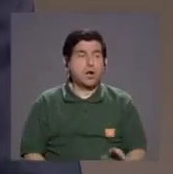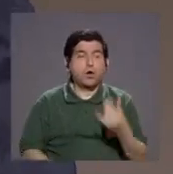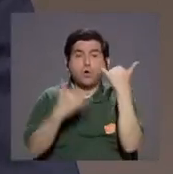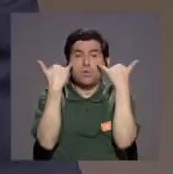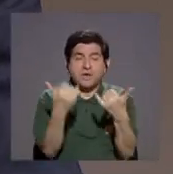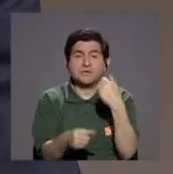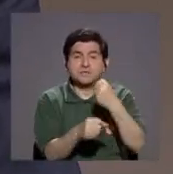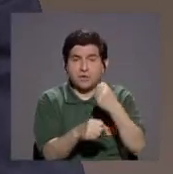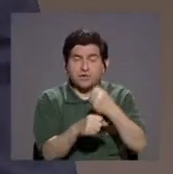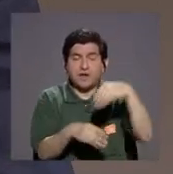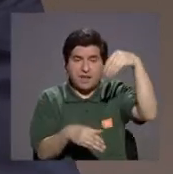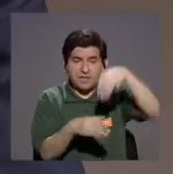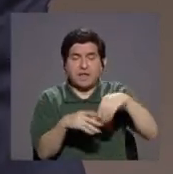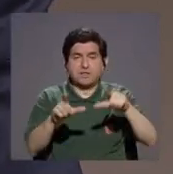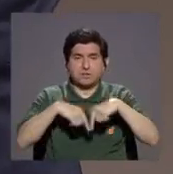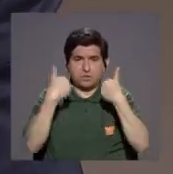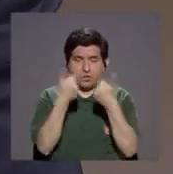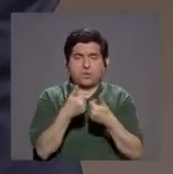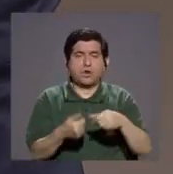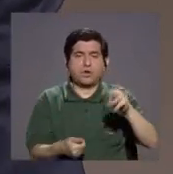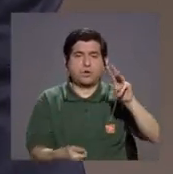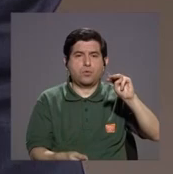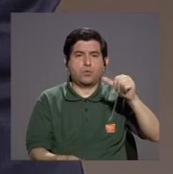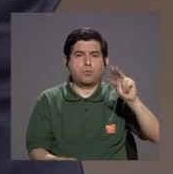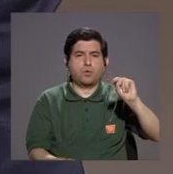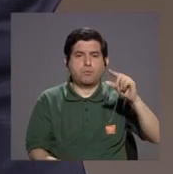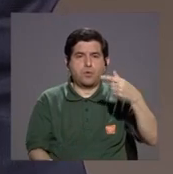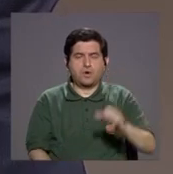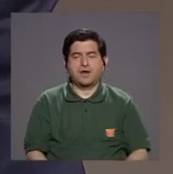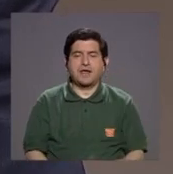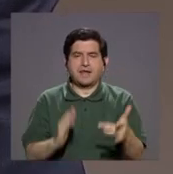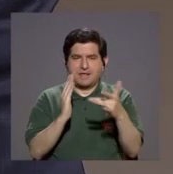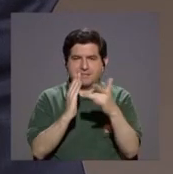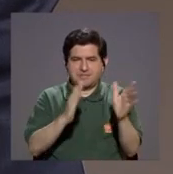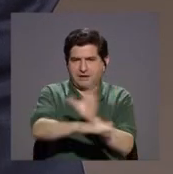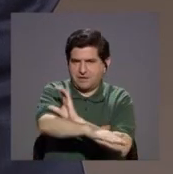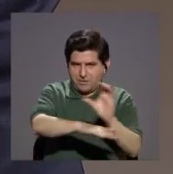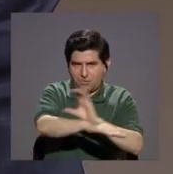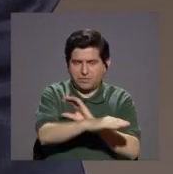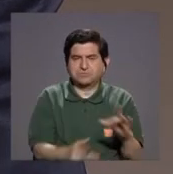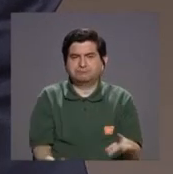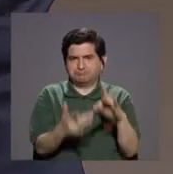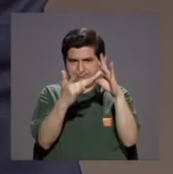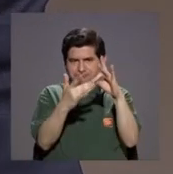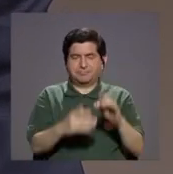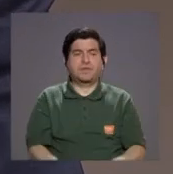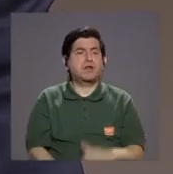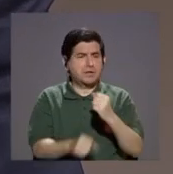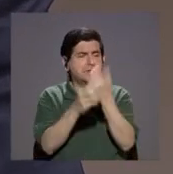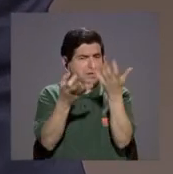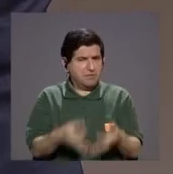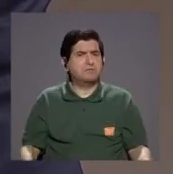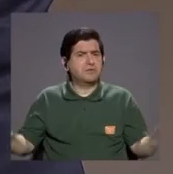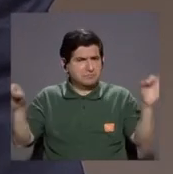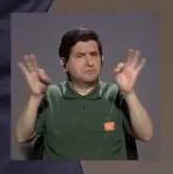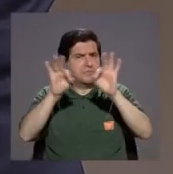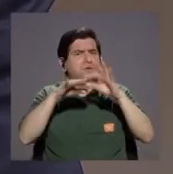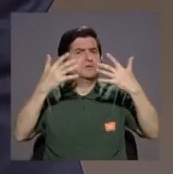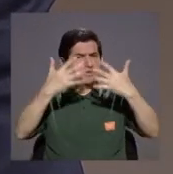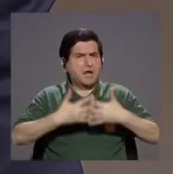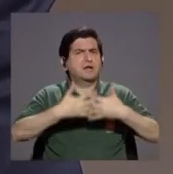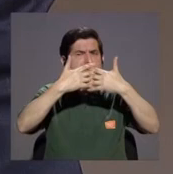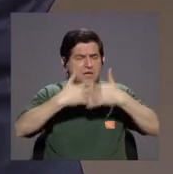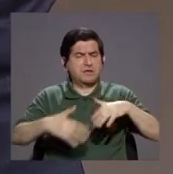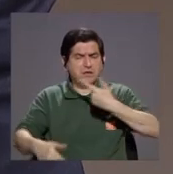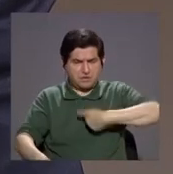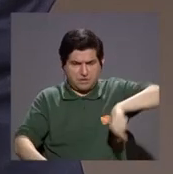en día trabajan en el grupo monge otra vez técnicos en informática y entonces es una labor muy importante que en la empresa nos